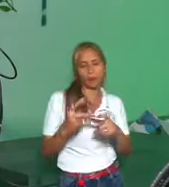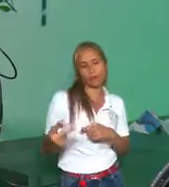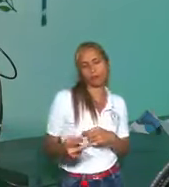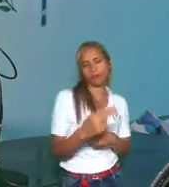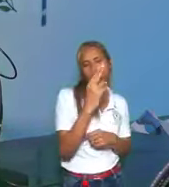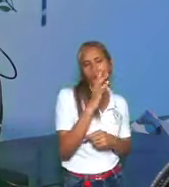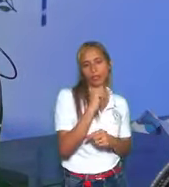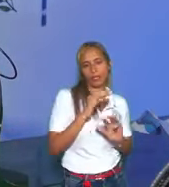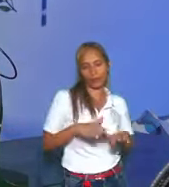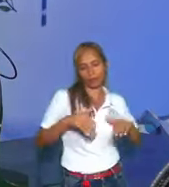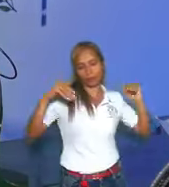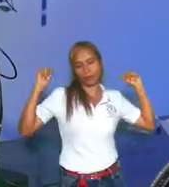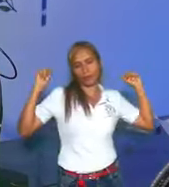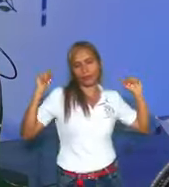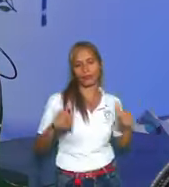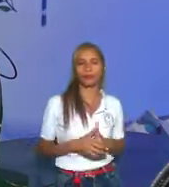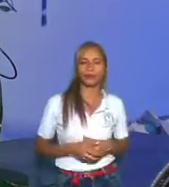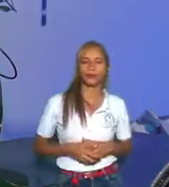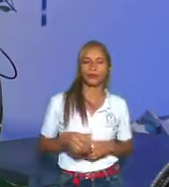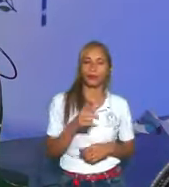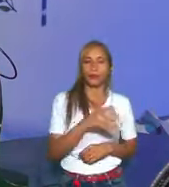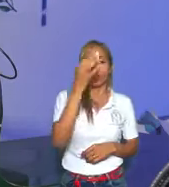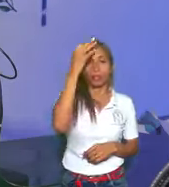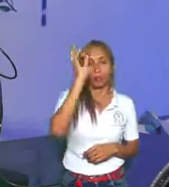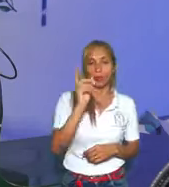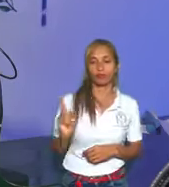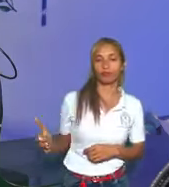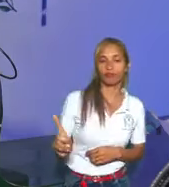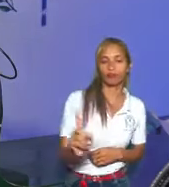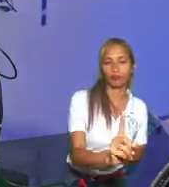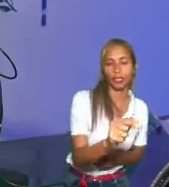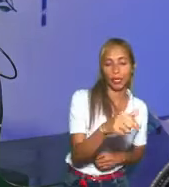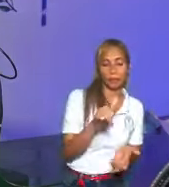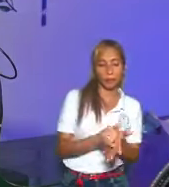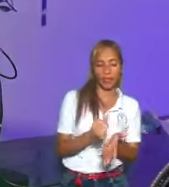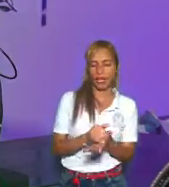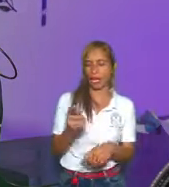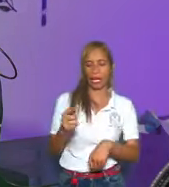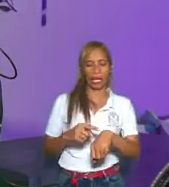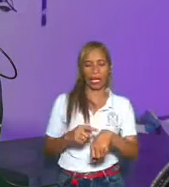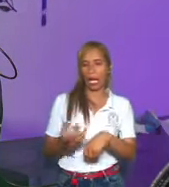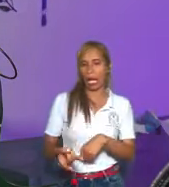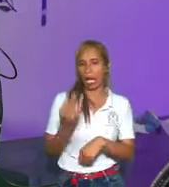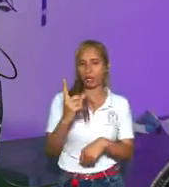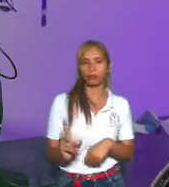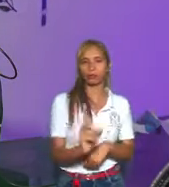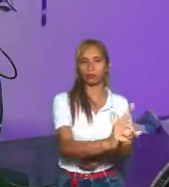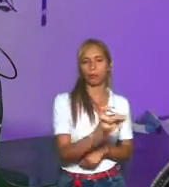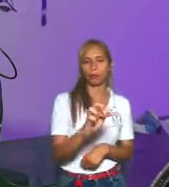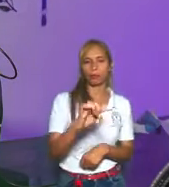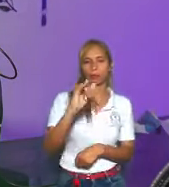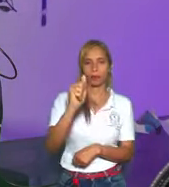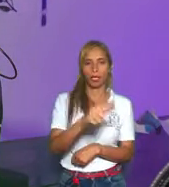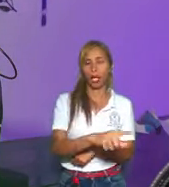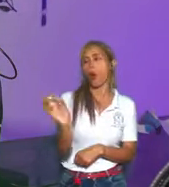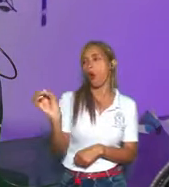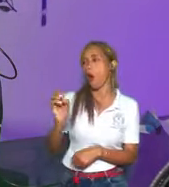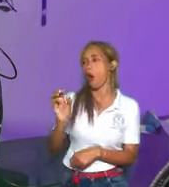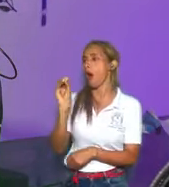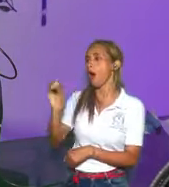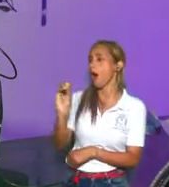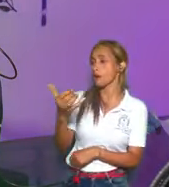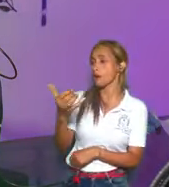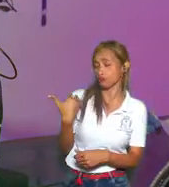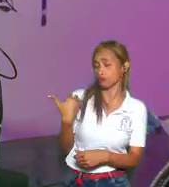evita también, en caso de que no puedan venir pues a pagar directamente a la oficina o no puedan acercarse a informarnos, mire, yo ya realicé el pago, por favor, no me